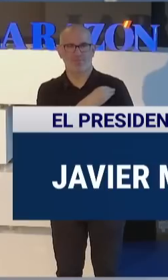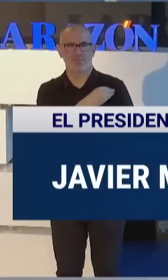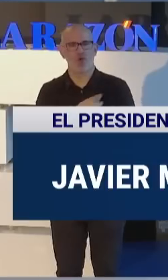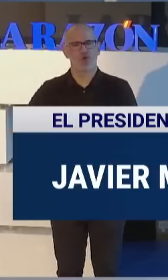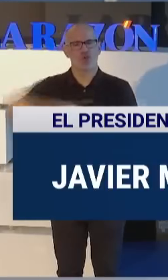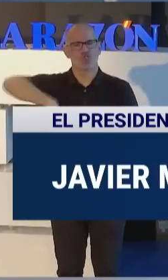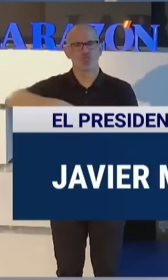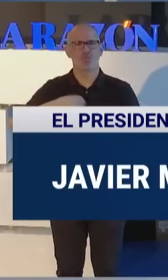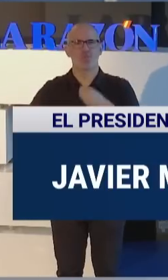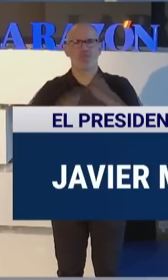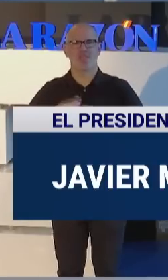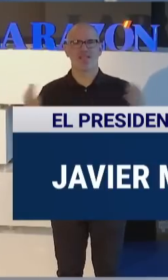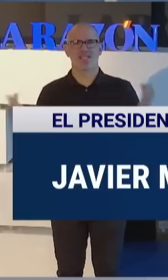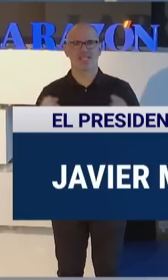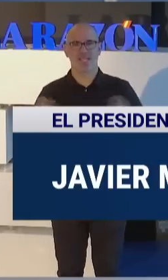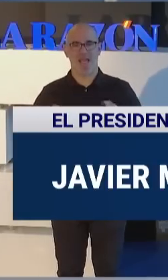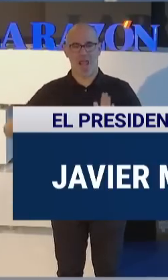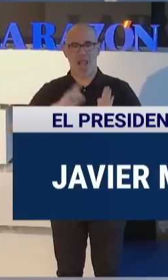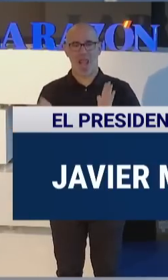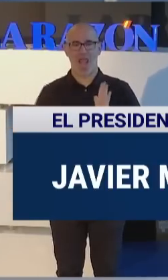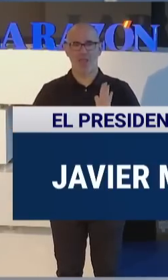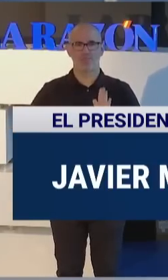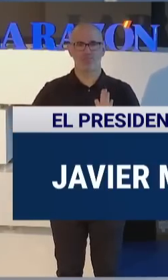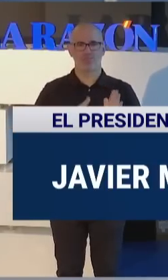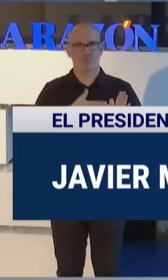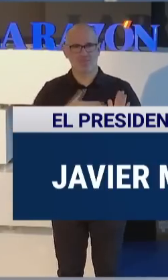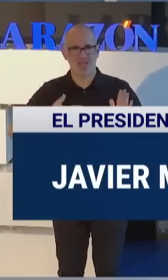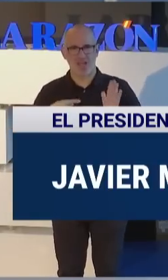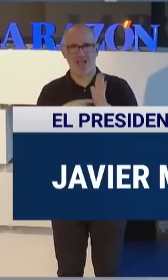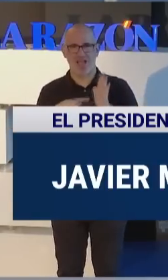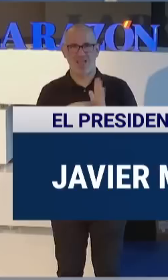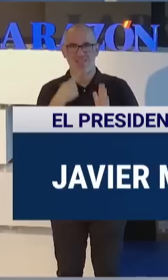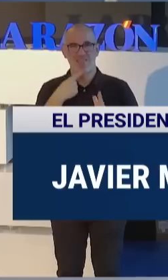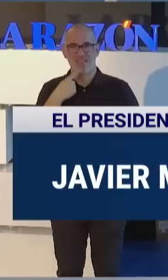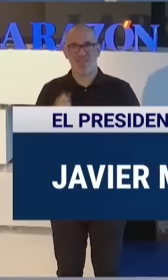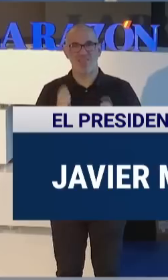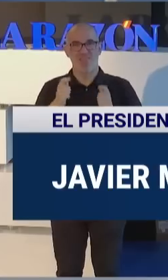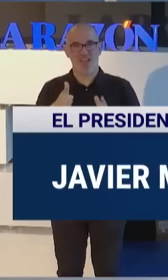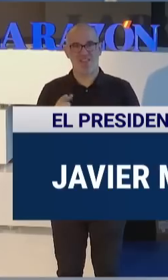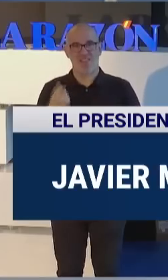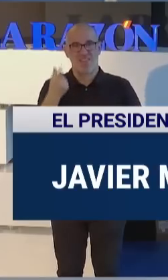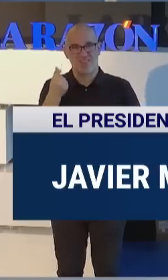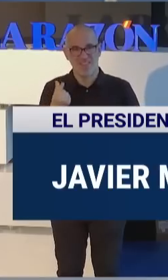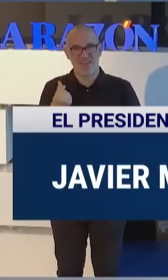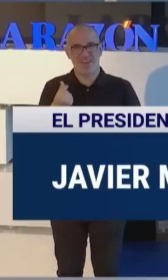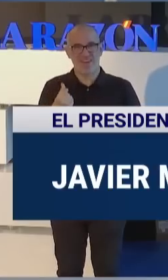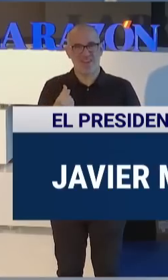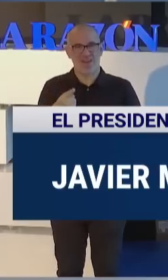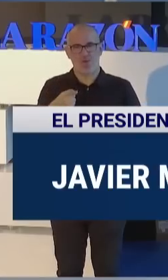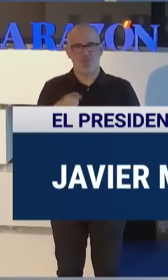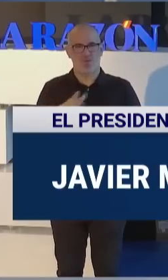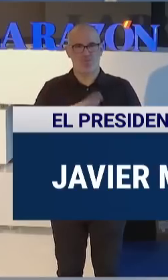Nosotros vamos a mandar una ley donde esté prohibido emitir dinero, o sea que la emisión monetaria sea un